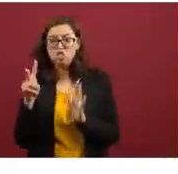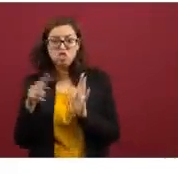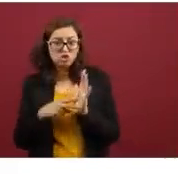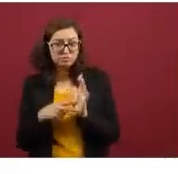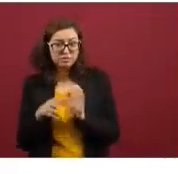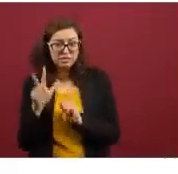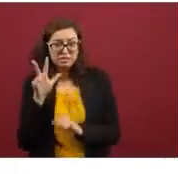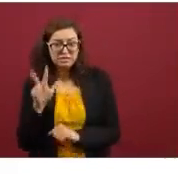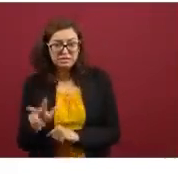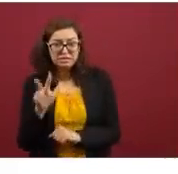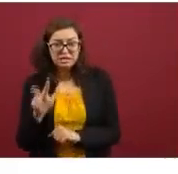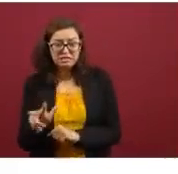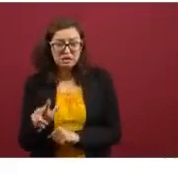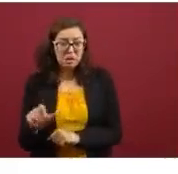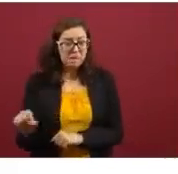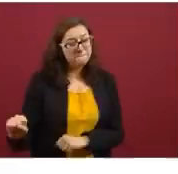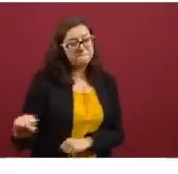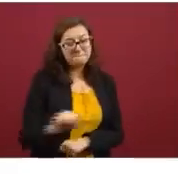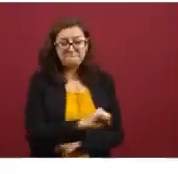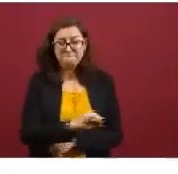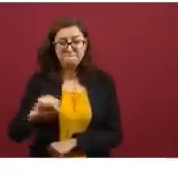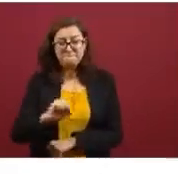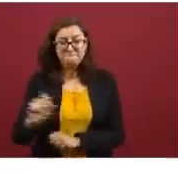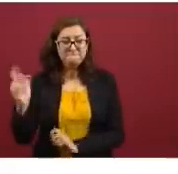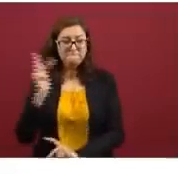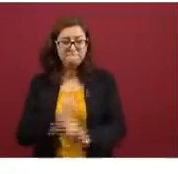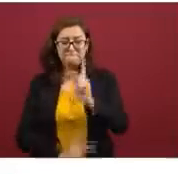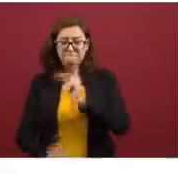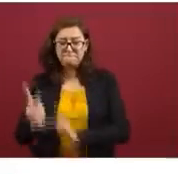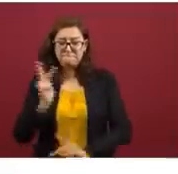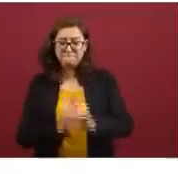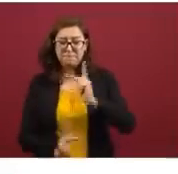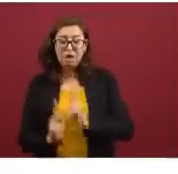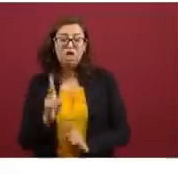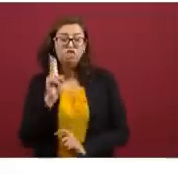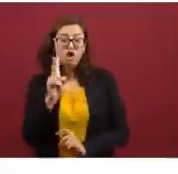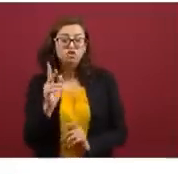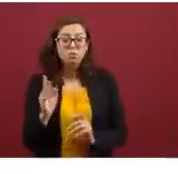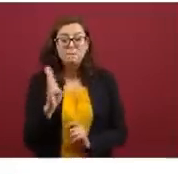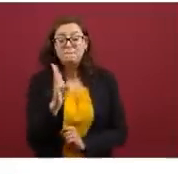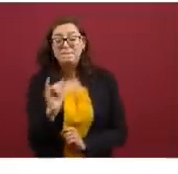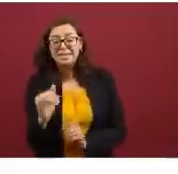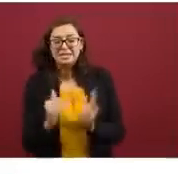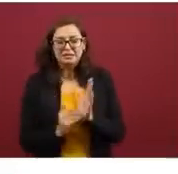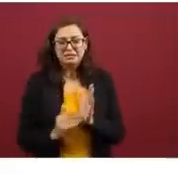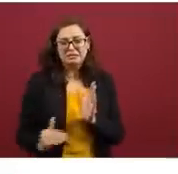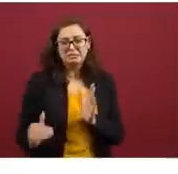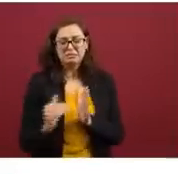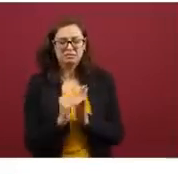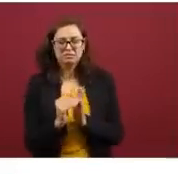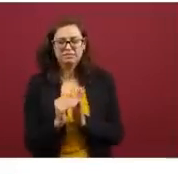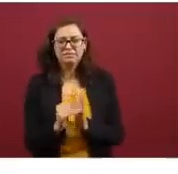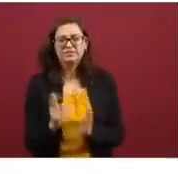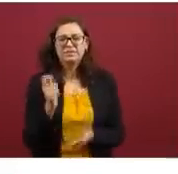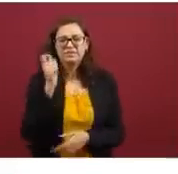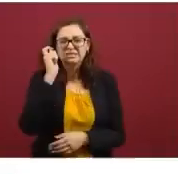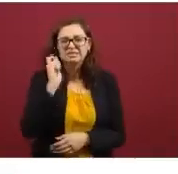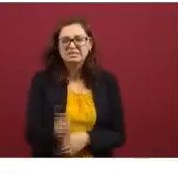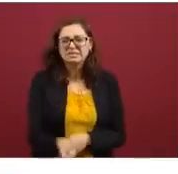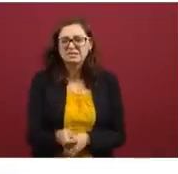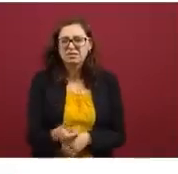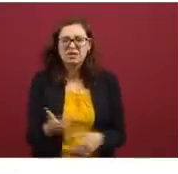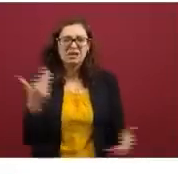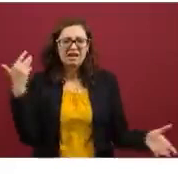deuda había sido incrementado hasta poco más de 2 billones. Es decir, en el trayecto de